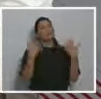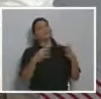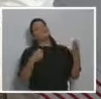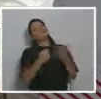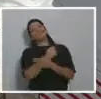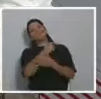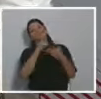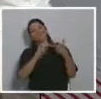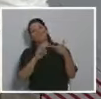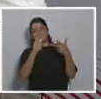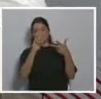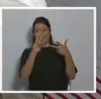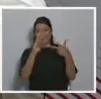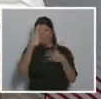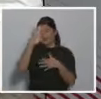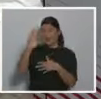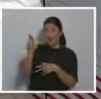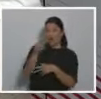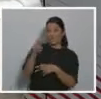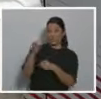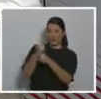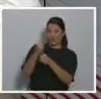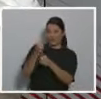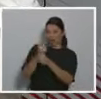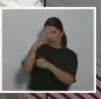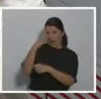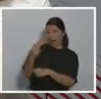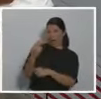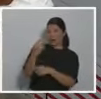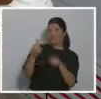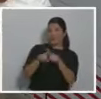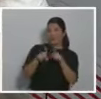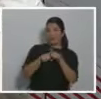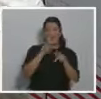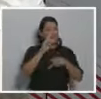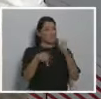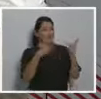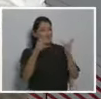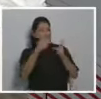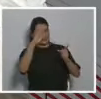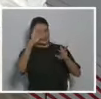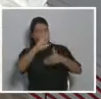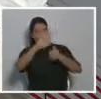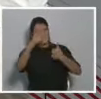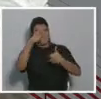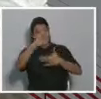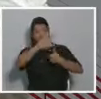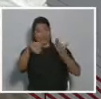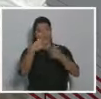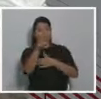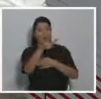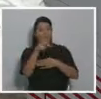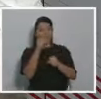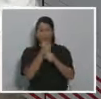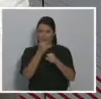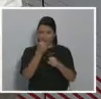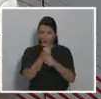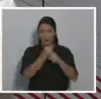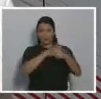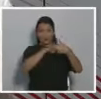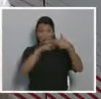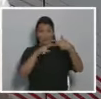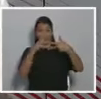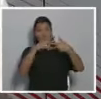seis. Para mis compañeros de trabajo, creo que me están viendo también. Perfecto, saludos para todos los compañeros del trabajo.